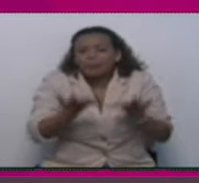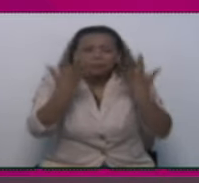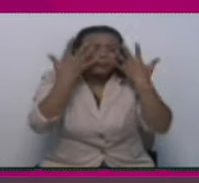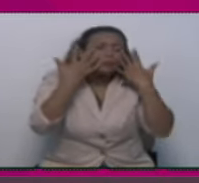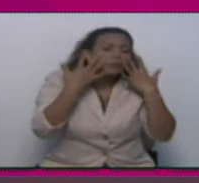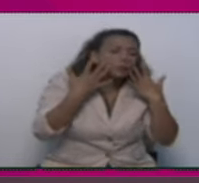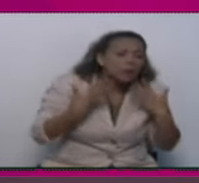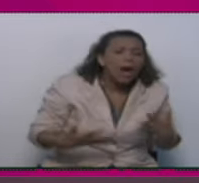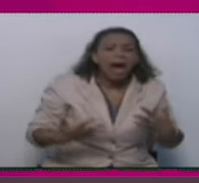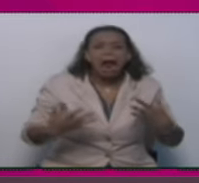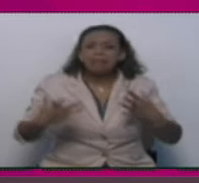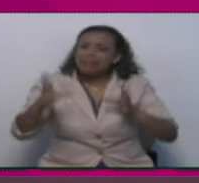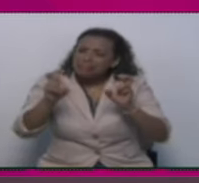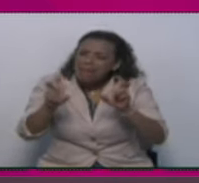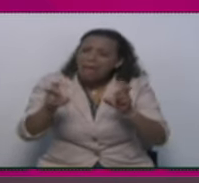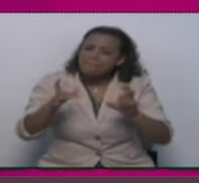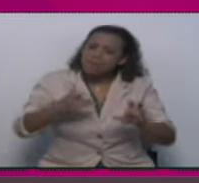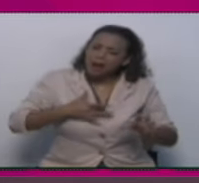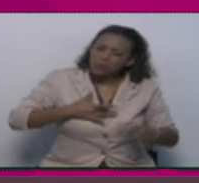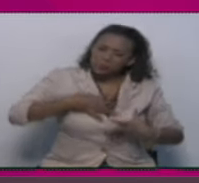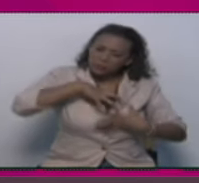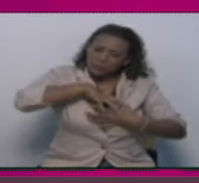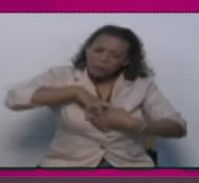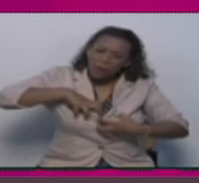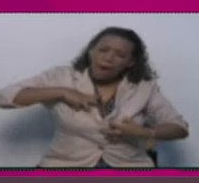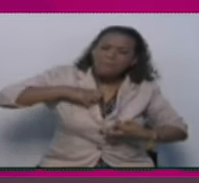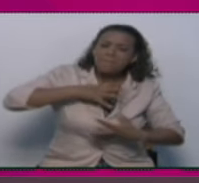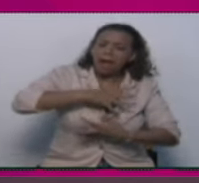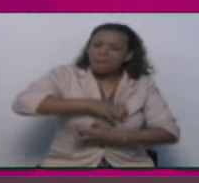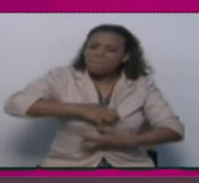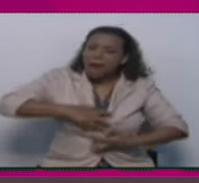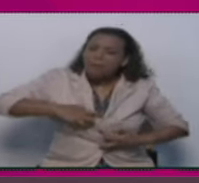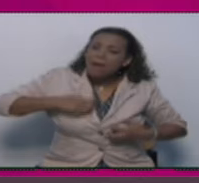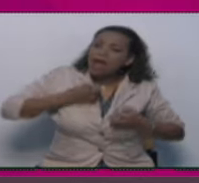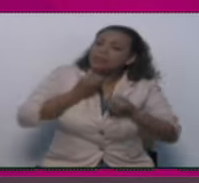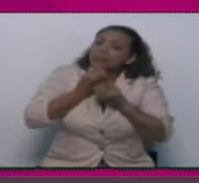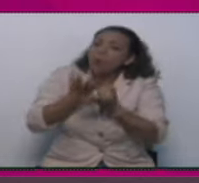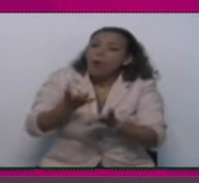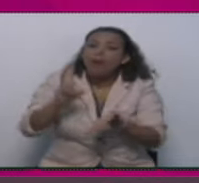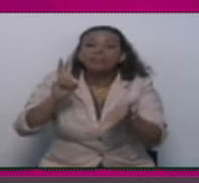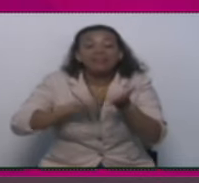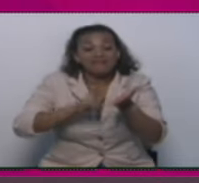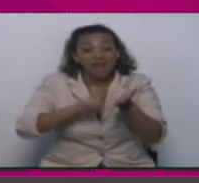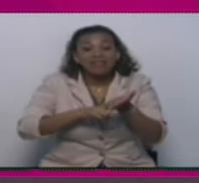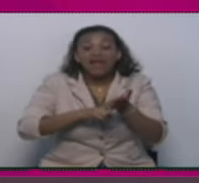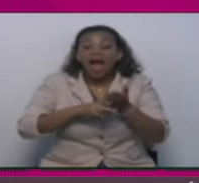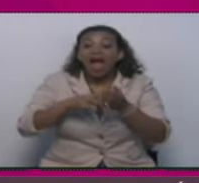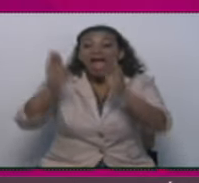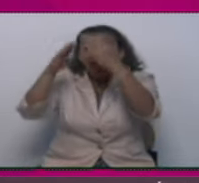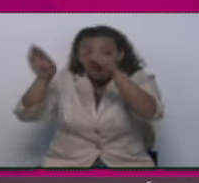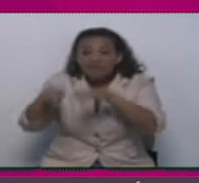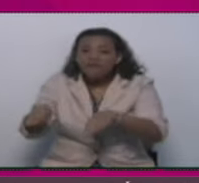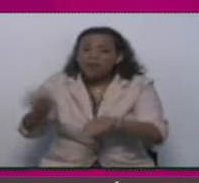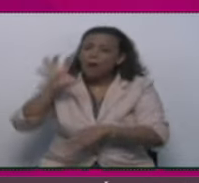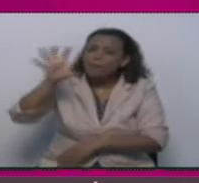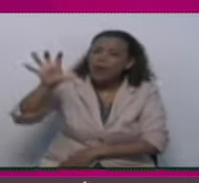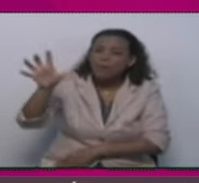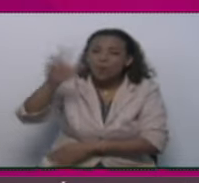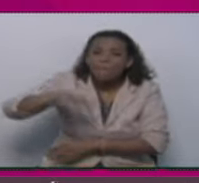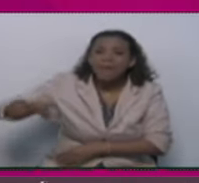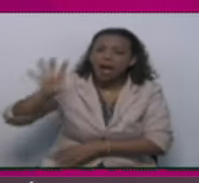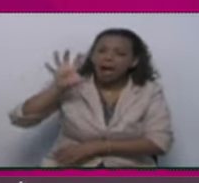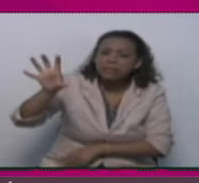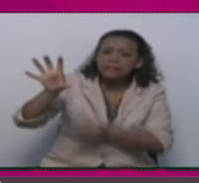hablar del tema que siente este dolor. La verdad, el Líbano, el pueblo del Líbano,